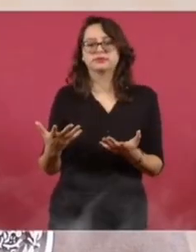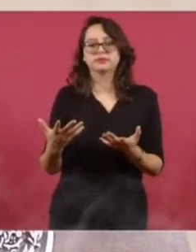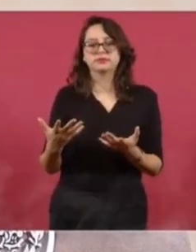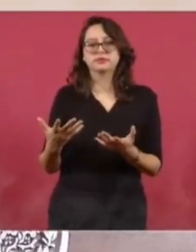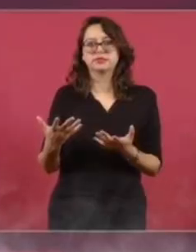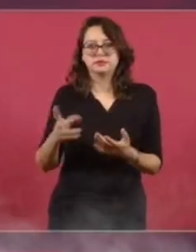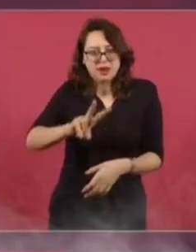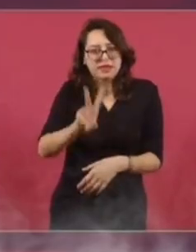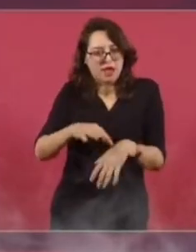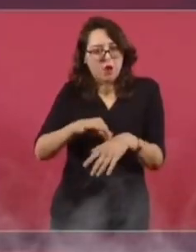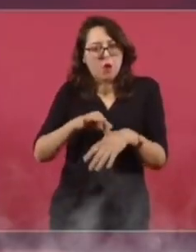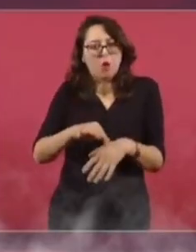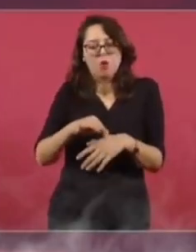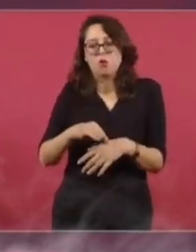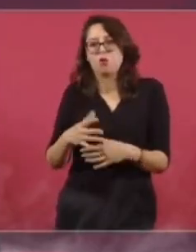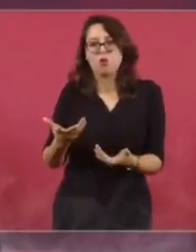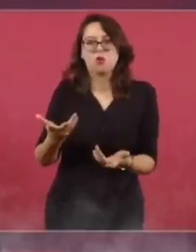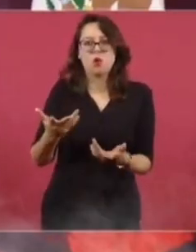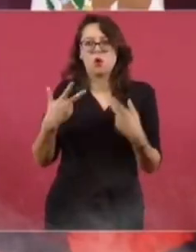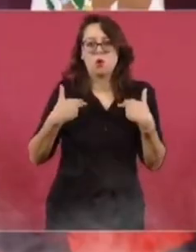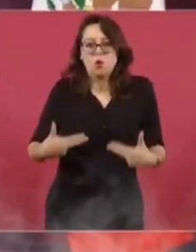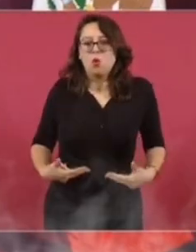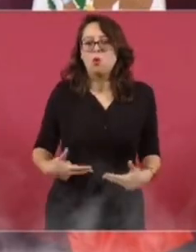estarían internalizando,